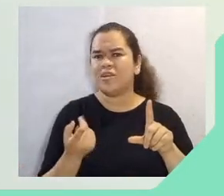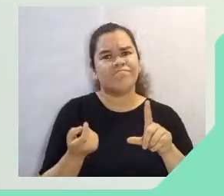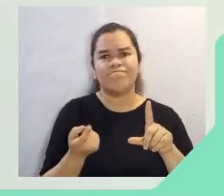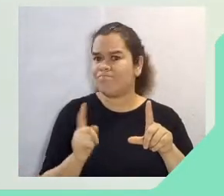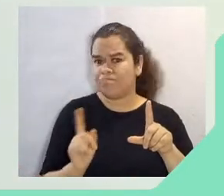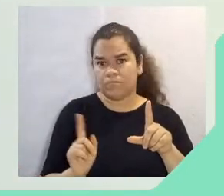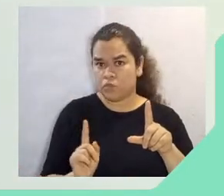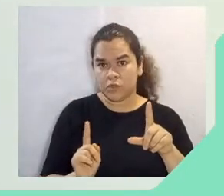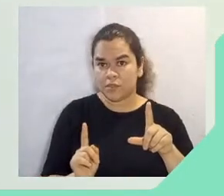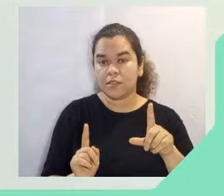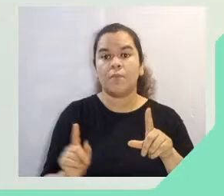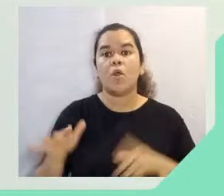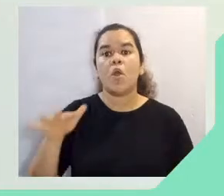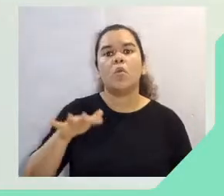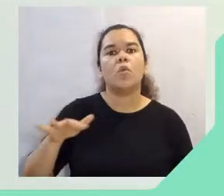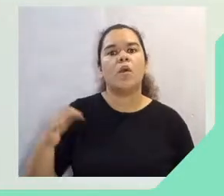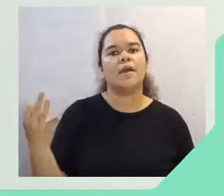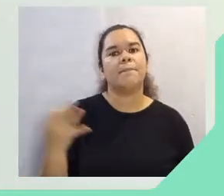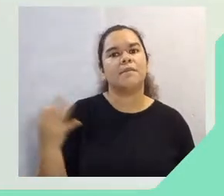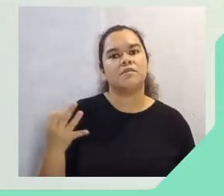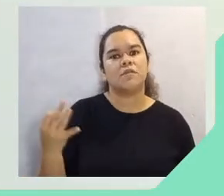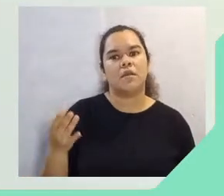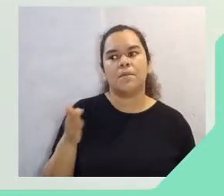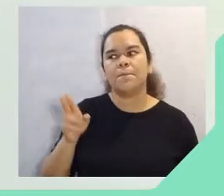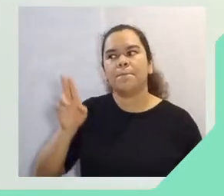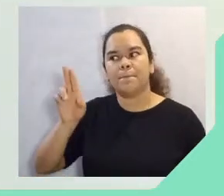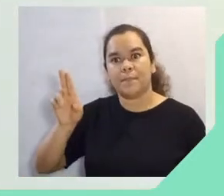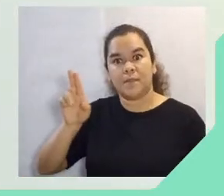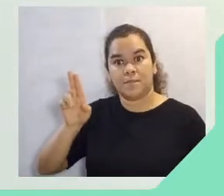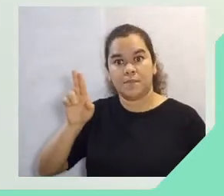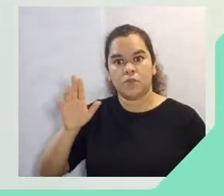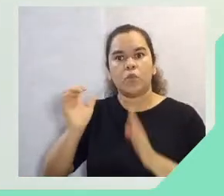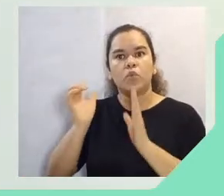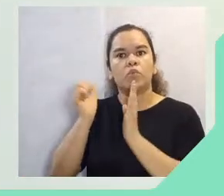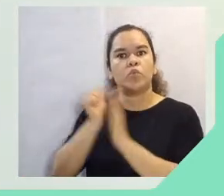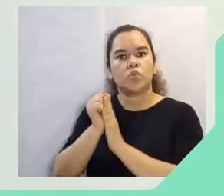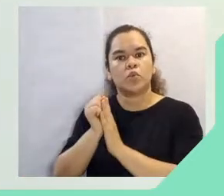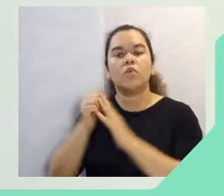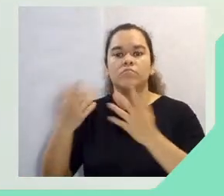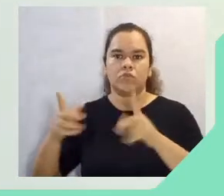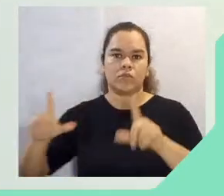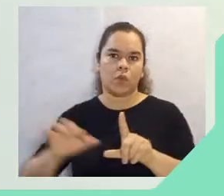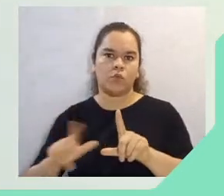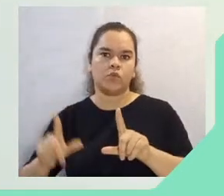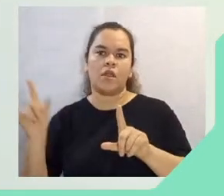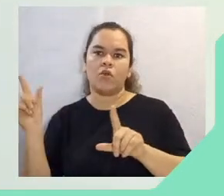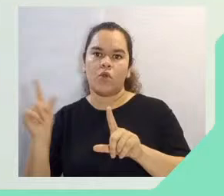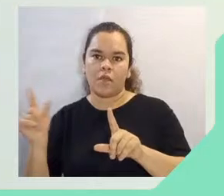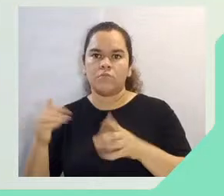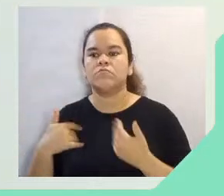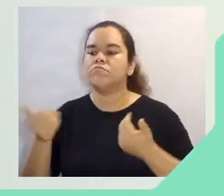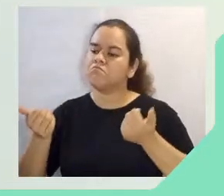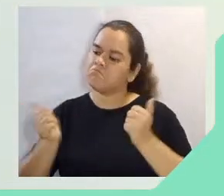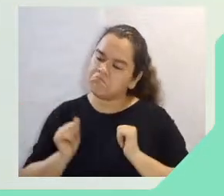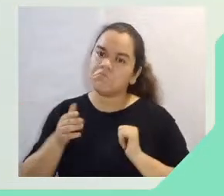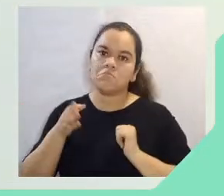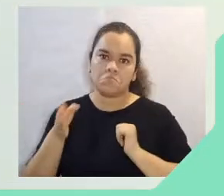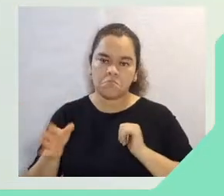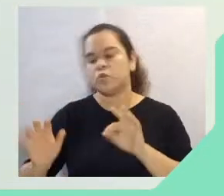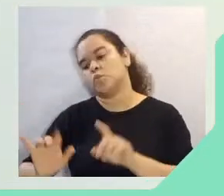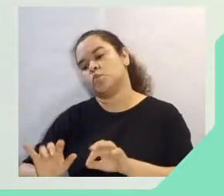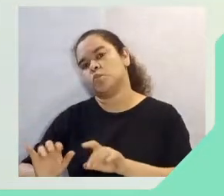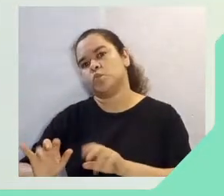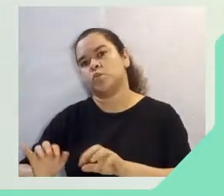laboratorios y se pueden solicitar turnos en los laboratorios para poder realizar los trabajos